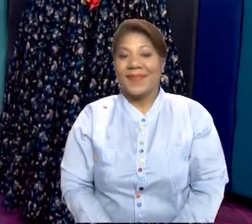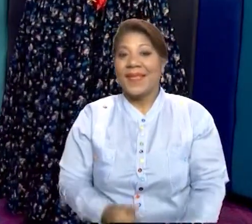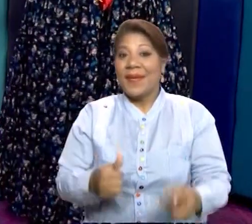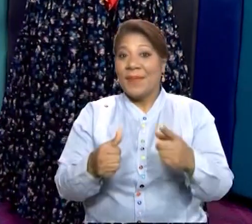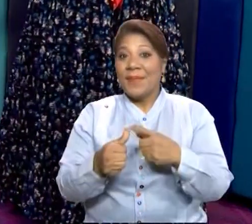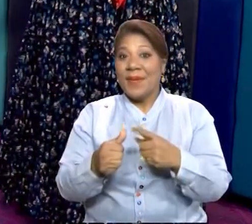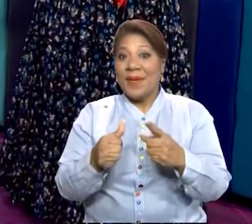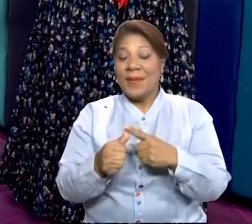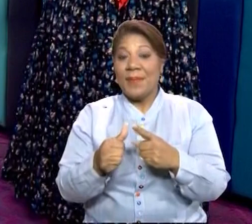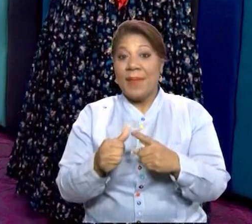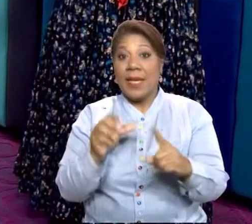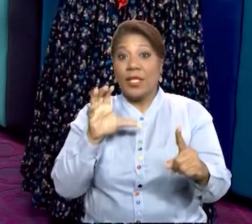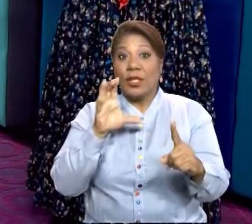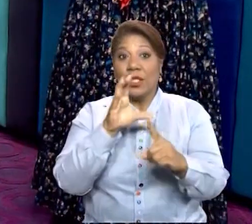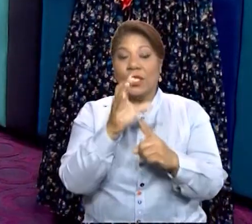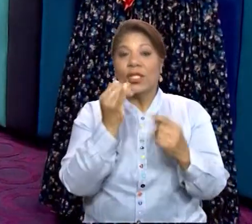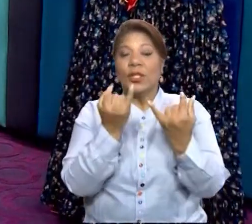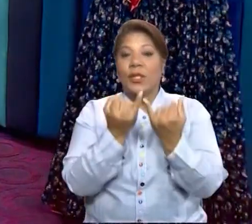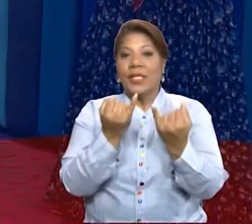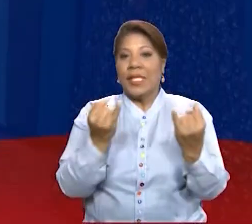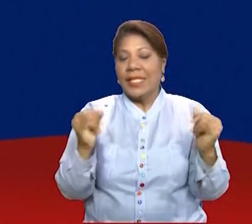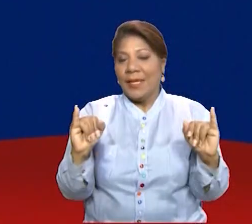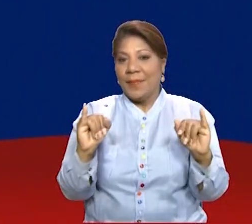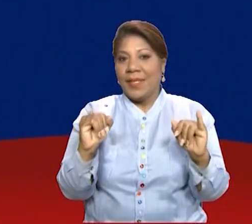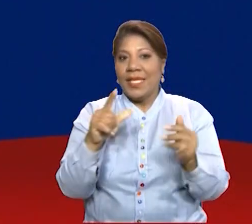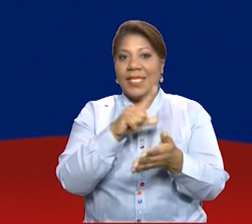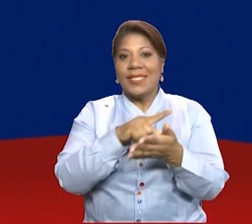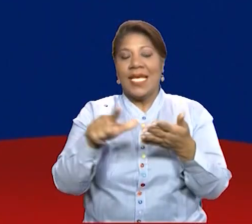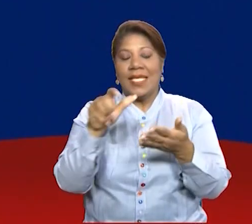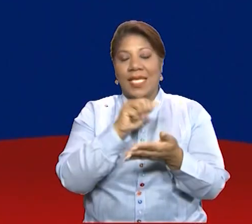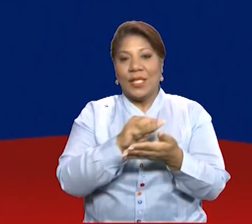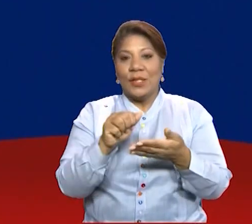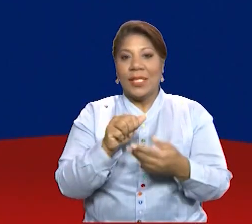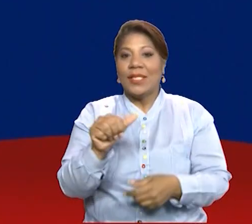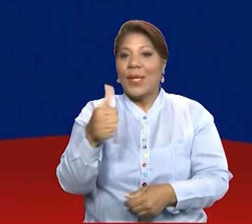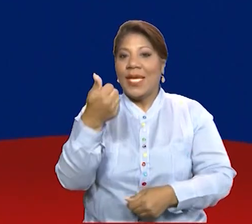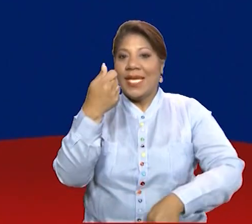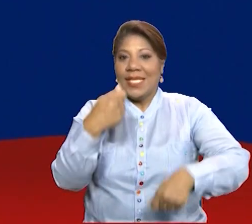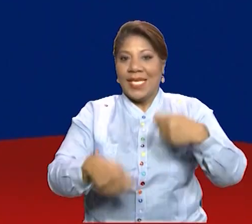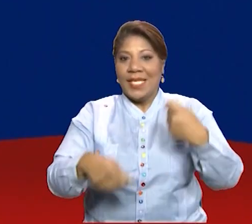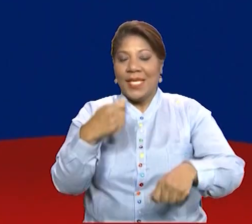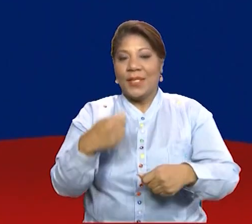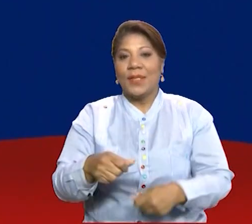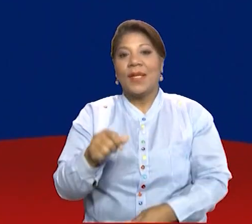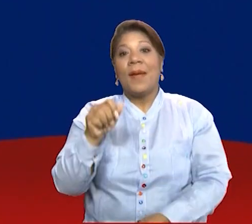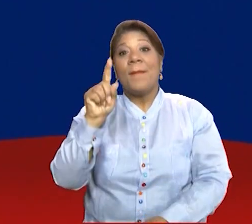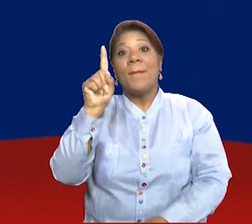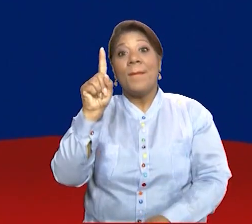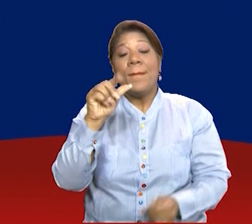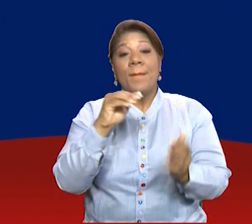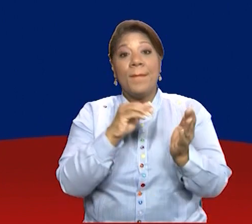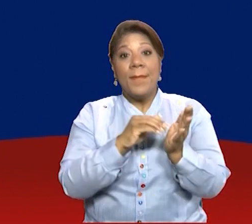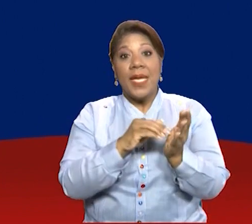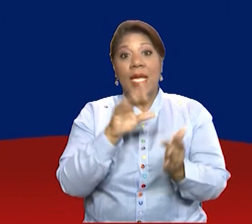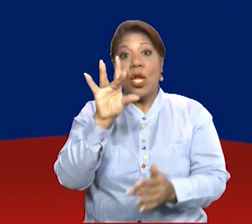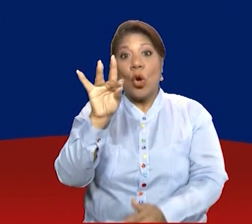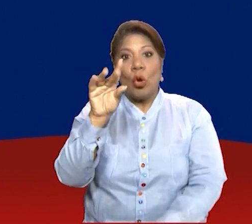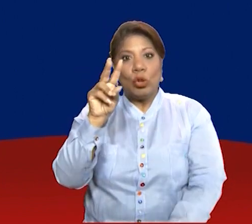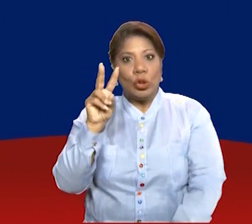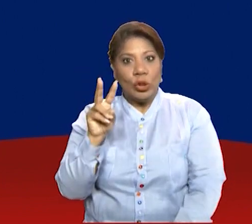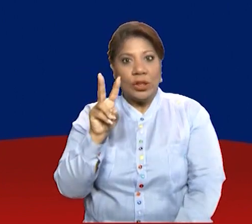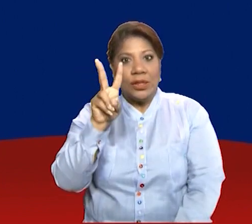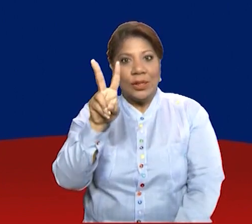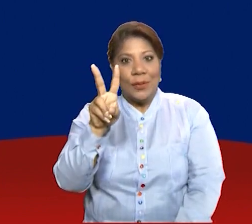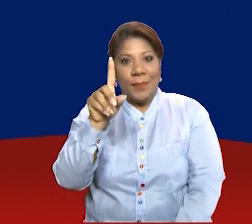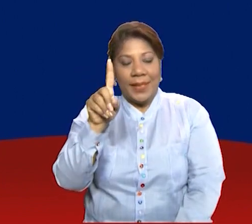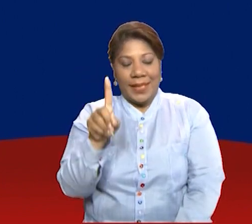Primer grito de independencia de la Villa de los Santos el 10 de noviembre de